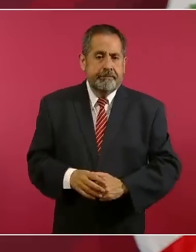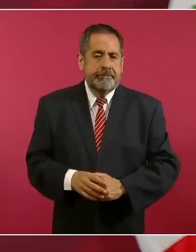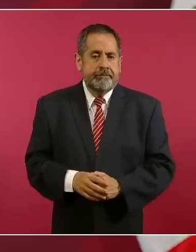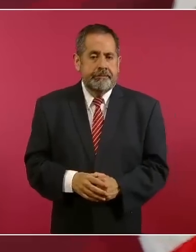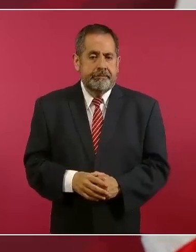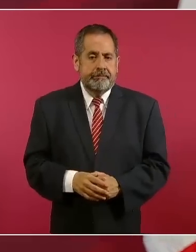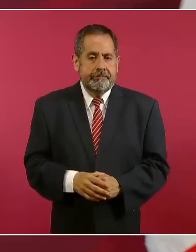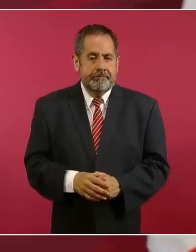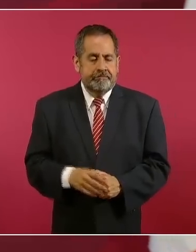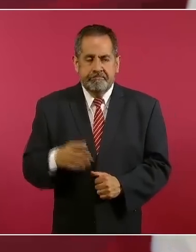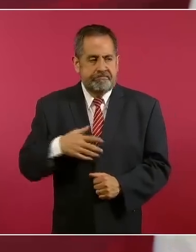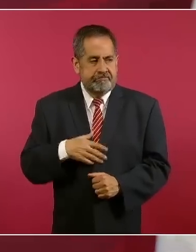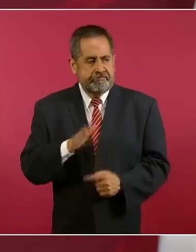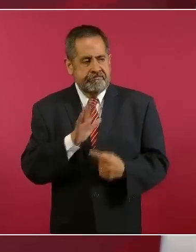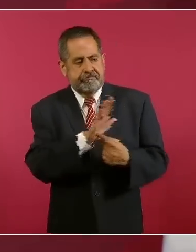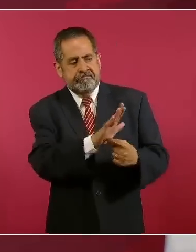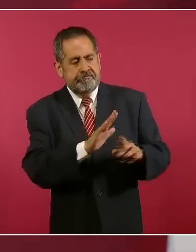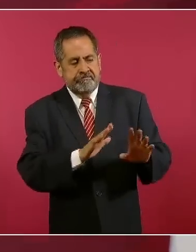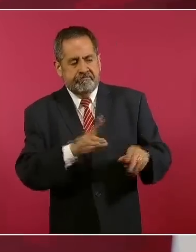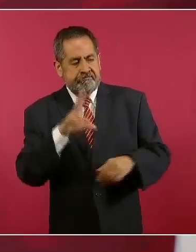Y nosotros probamos que no.